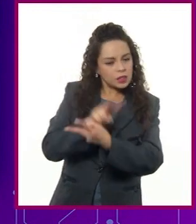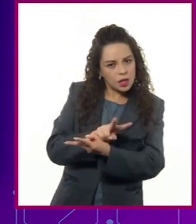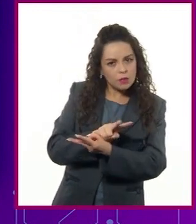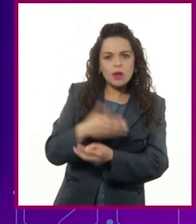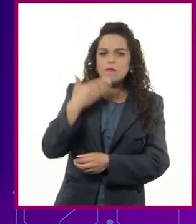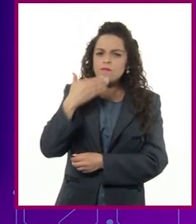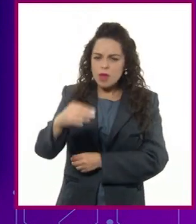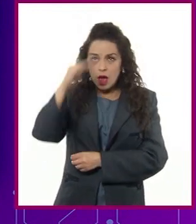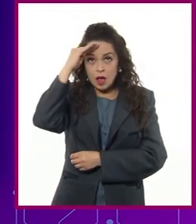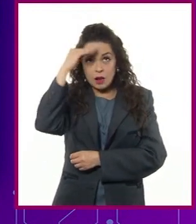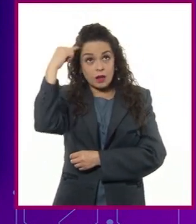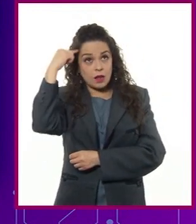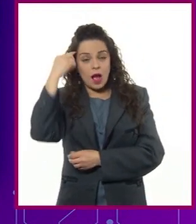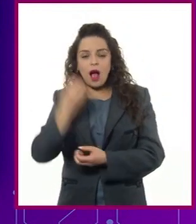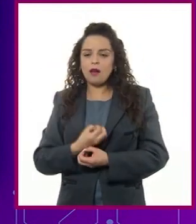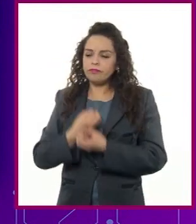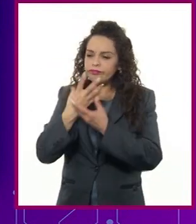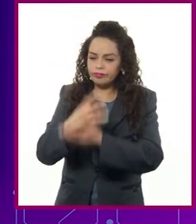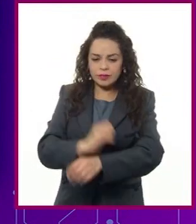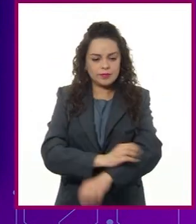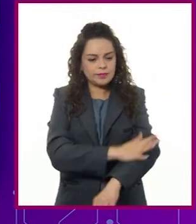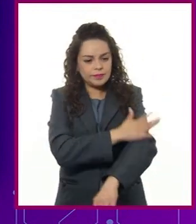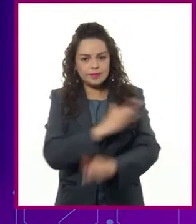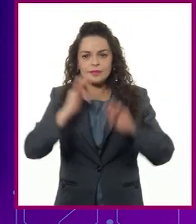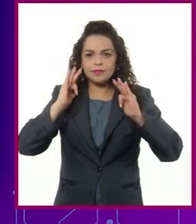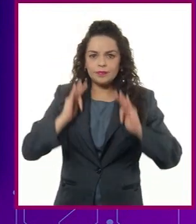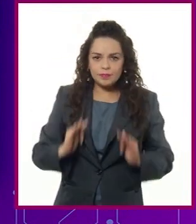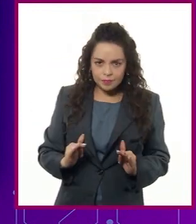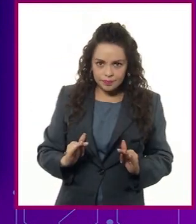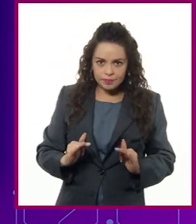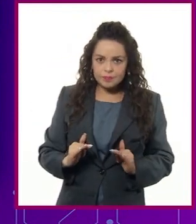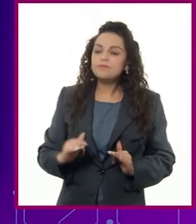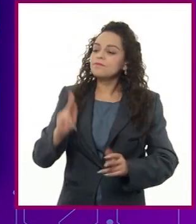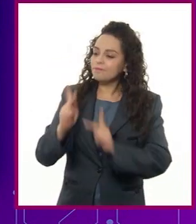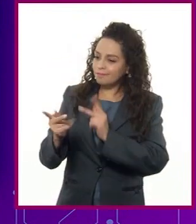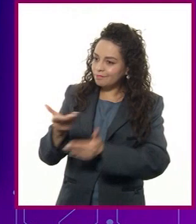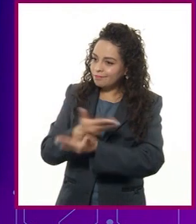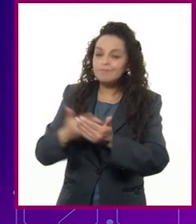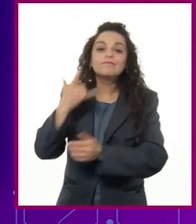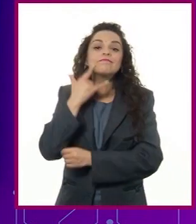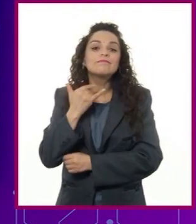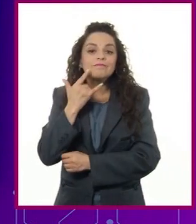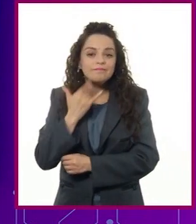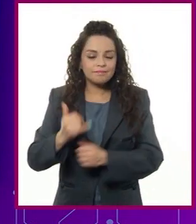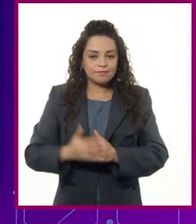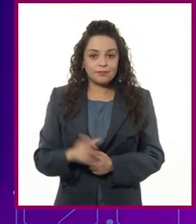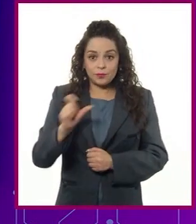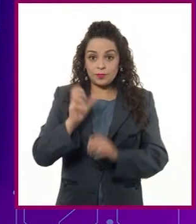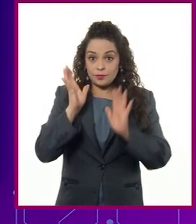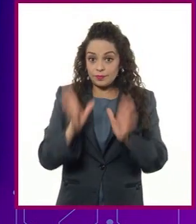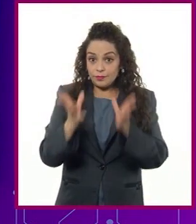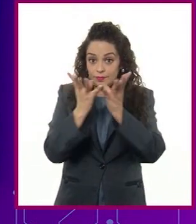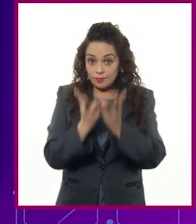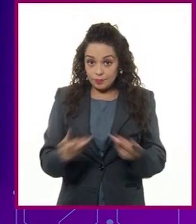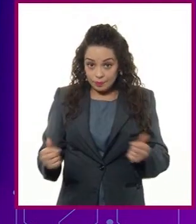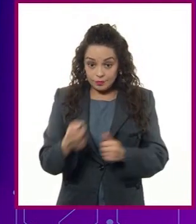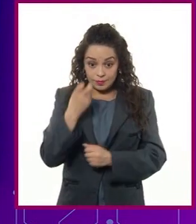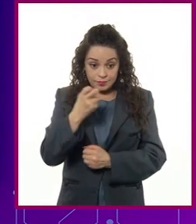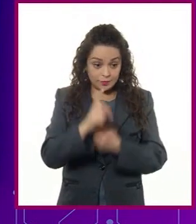los pensamientos y emociones de manera asertiva. Una vez que se han aclarado los puntos de